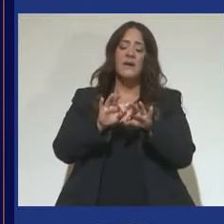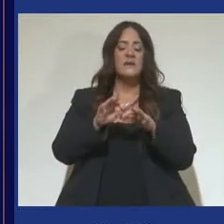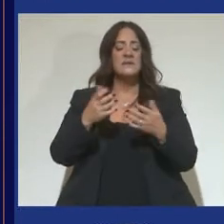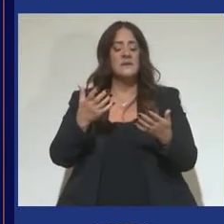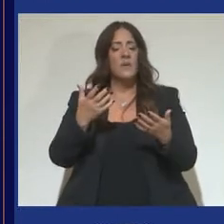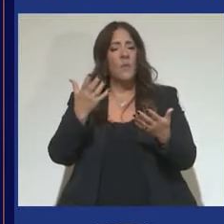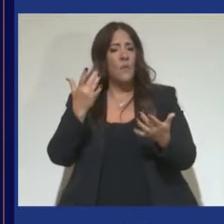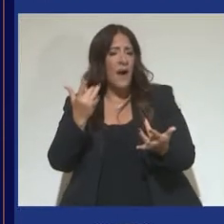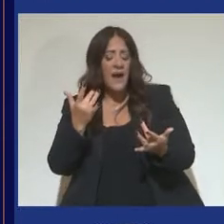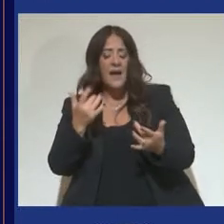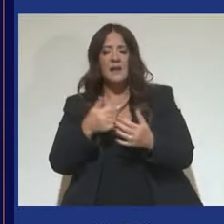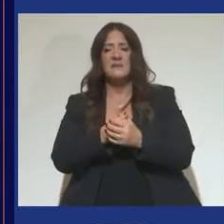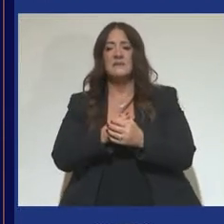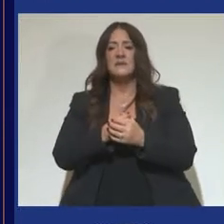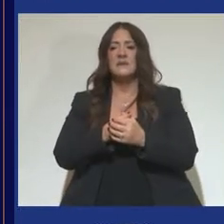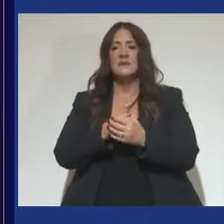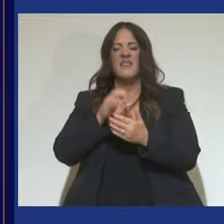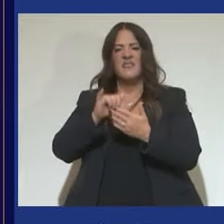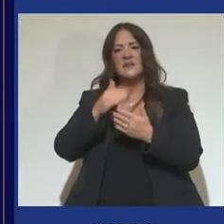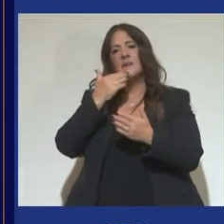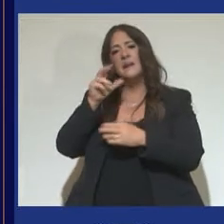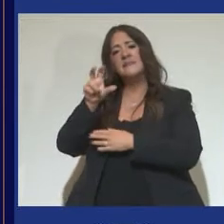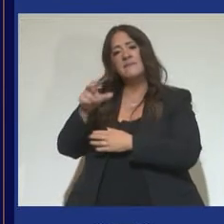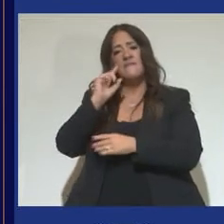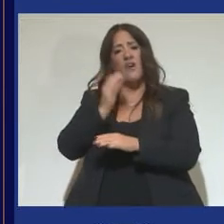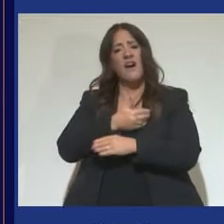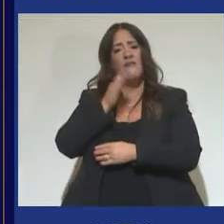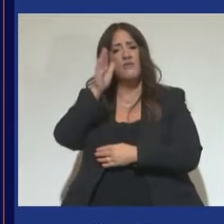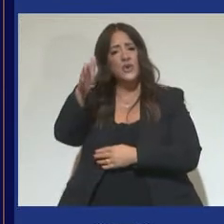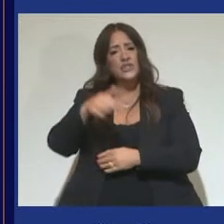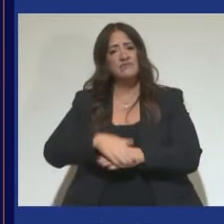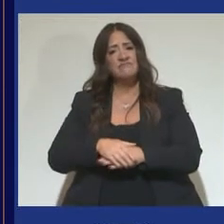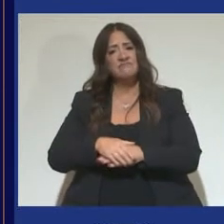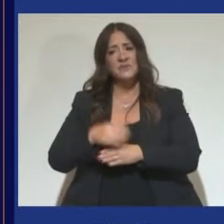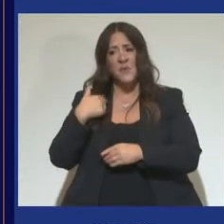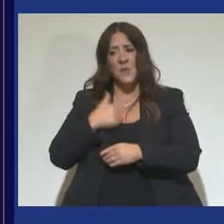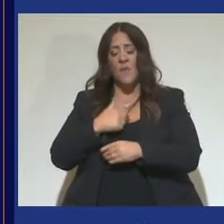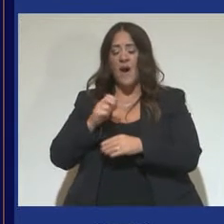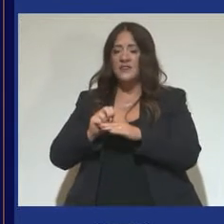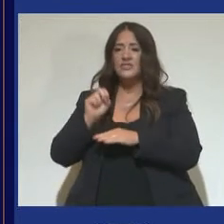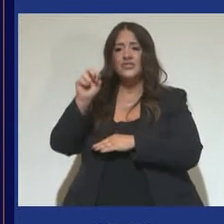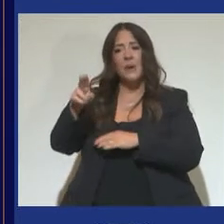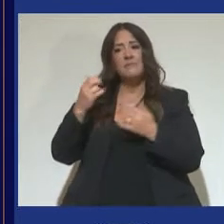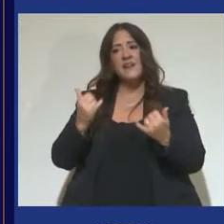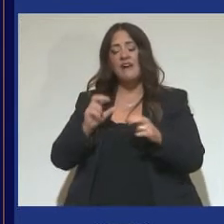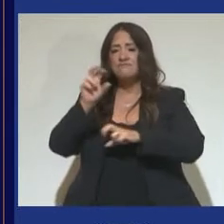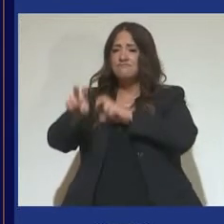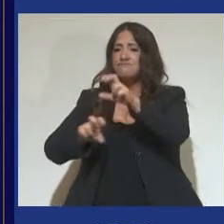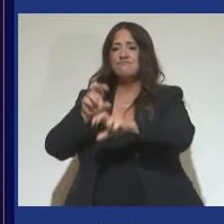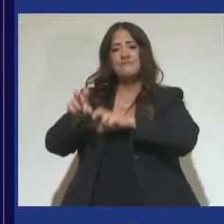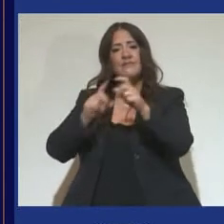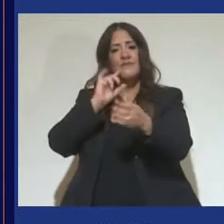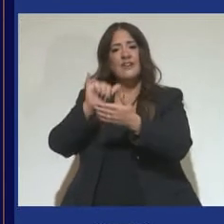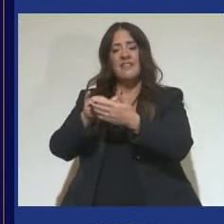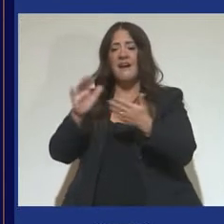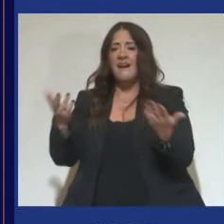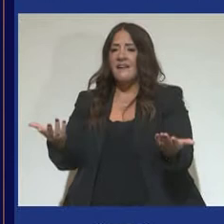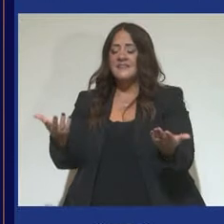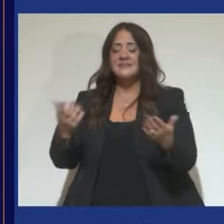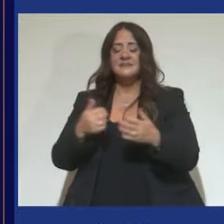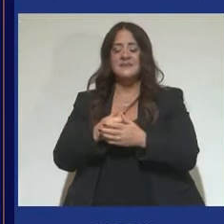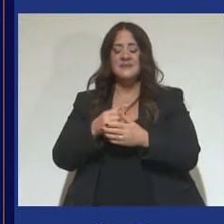acelerar en la velocidad de la inversión en el futuro y por eso queremos acelerar la inversión en las